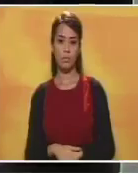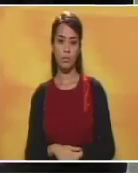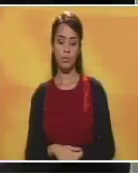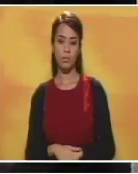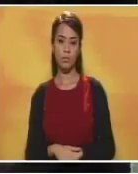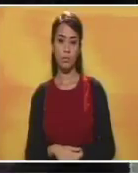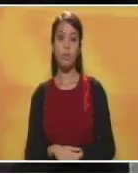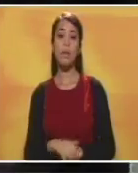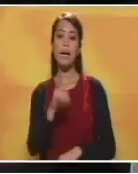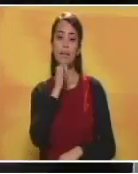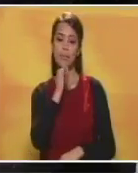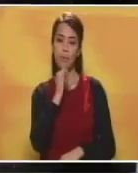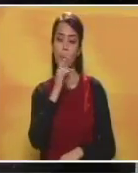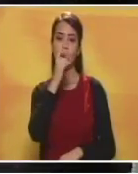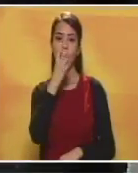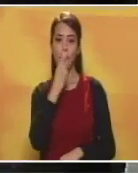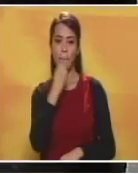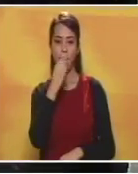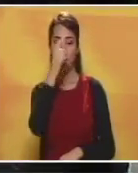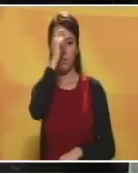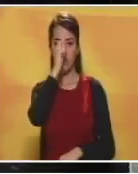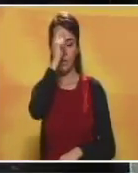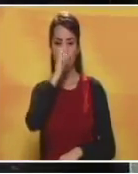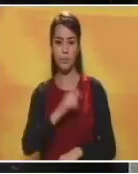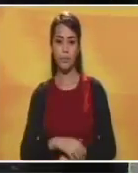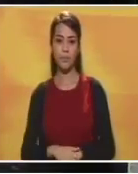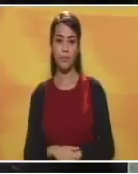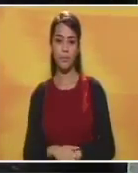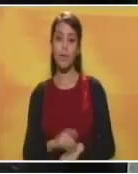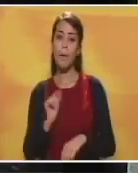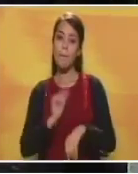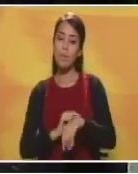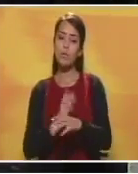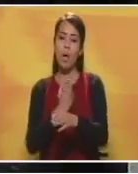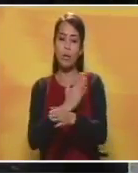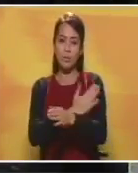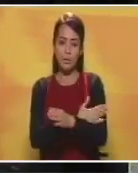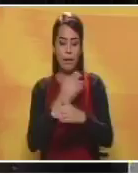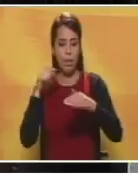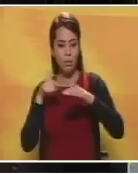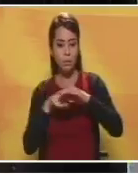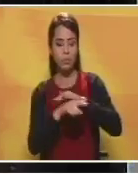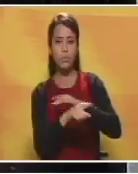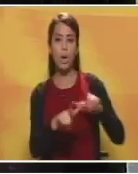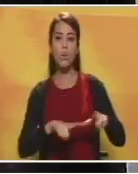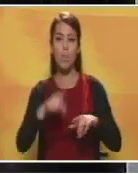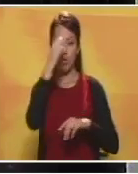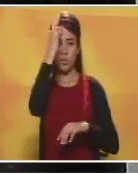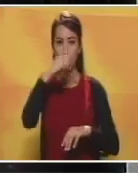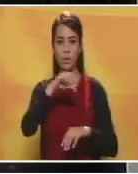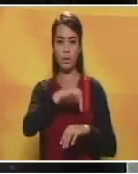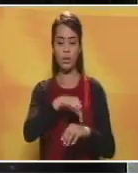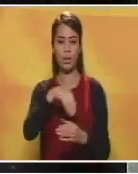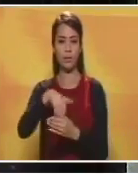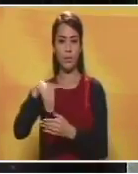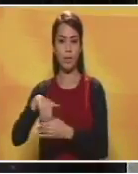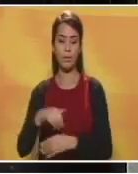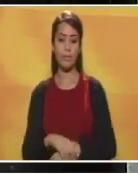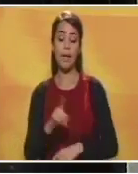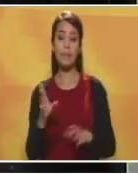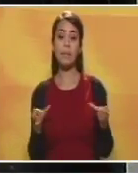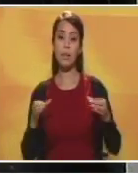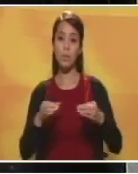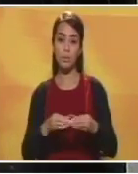Bien, entonces eso fue parte de lo que declaró Henry Falcón minutos antes de ingresar al Consejo Nacional Electoral, a esa